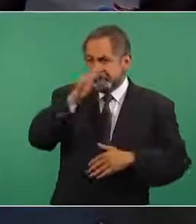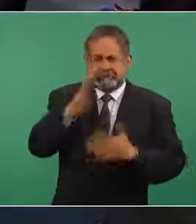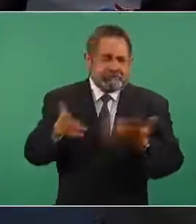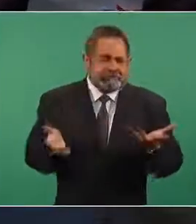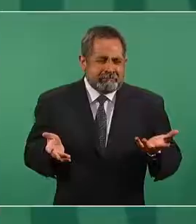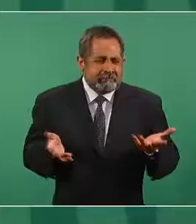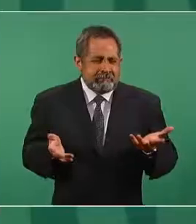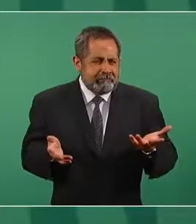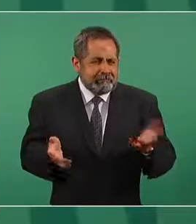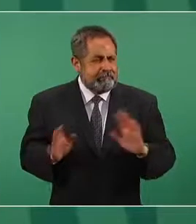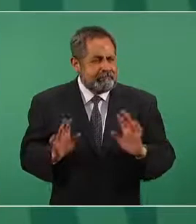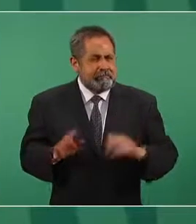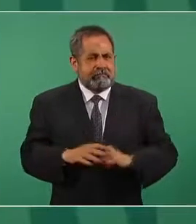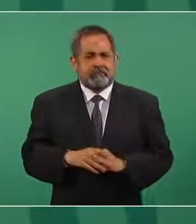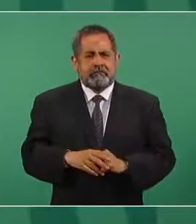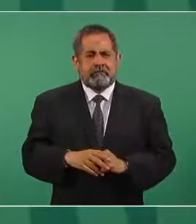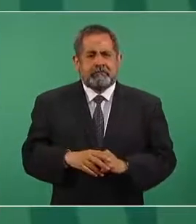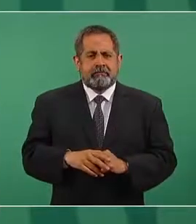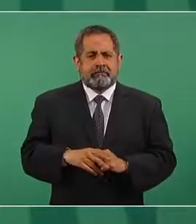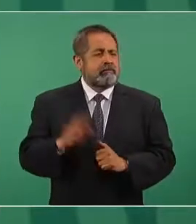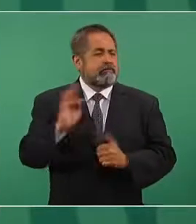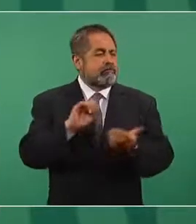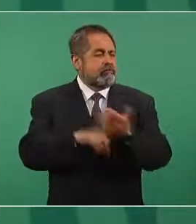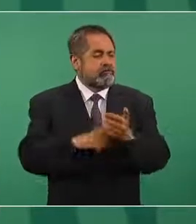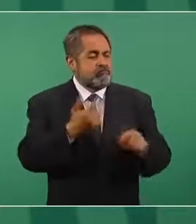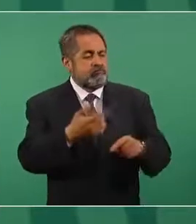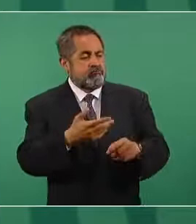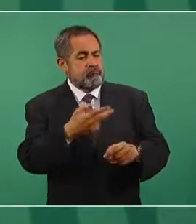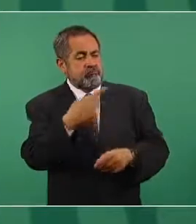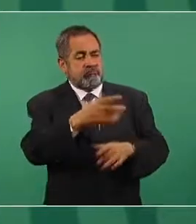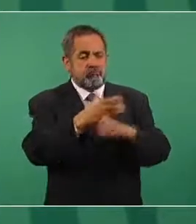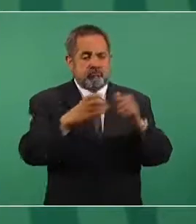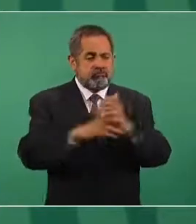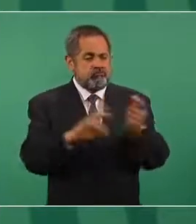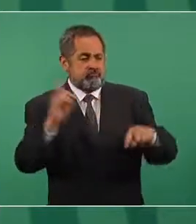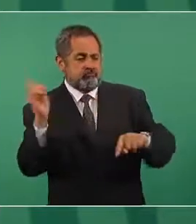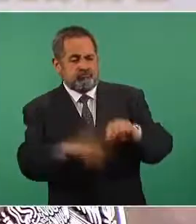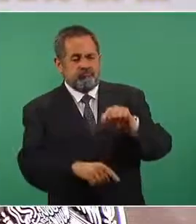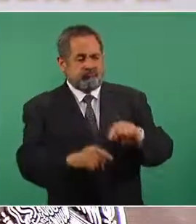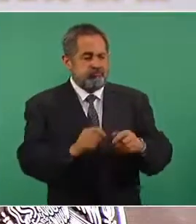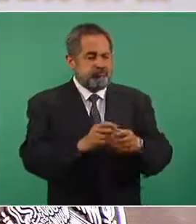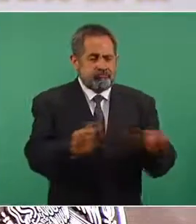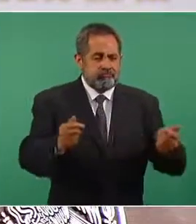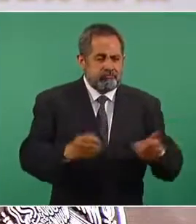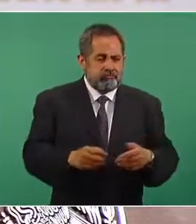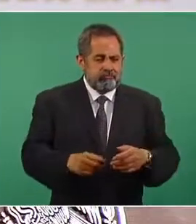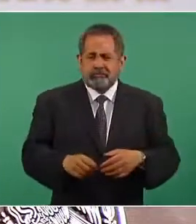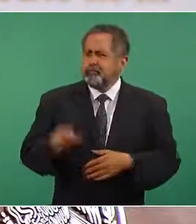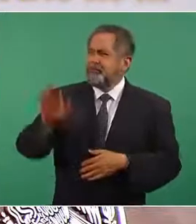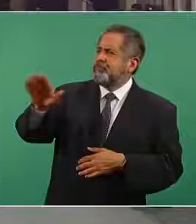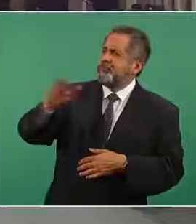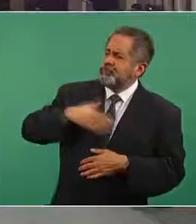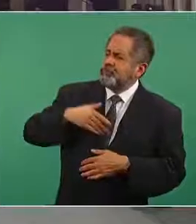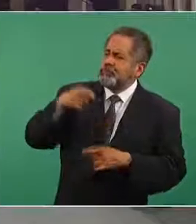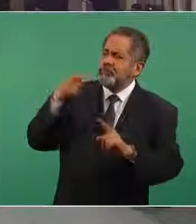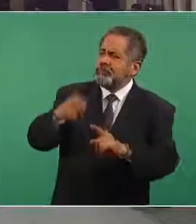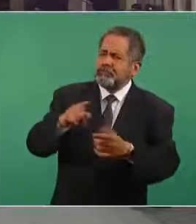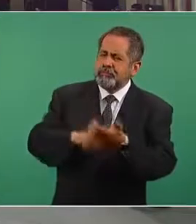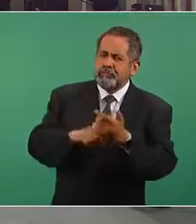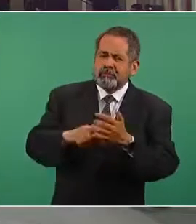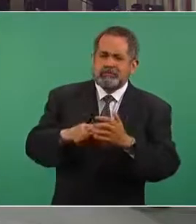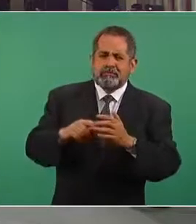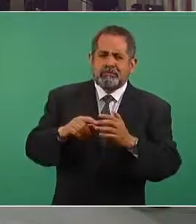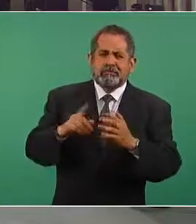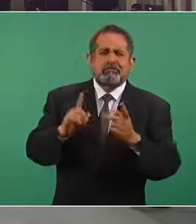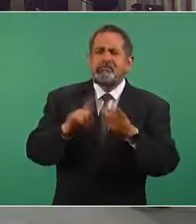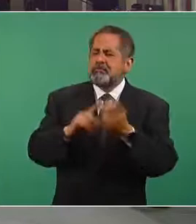cuando se les quiere despojar de sus bienes. Yo me refiero a los yaquis en cuanto a la vivienda de los